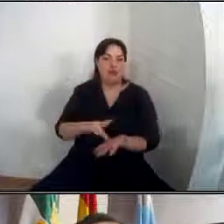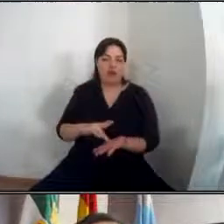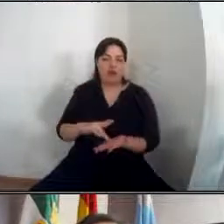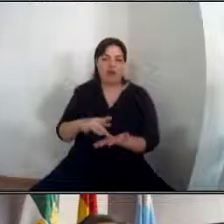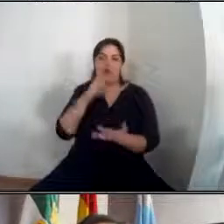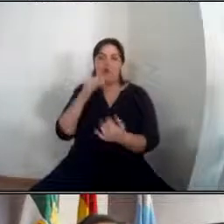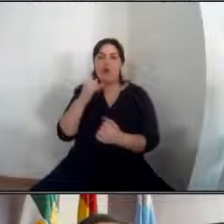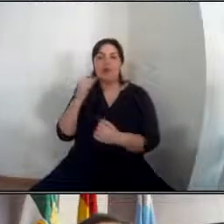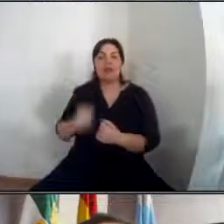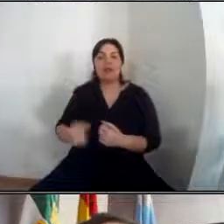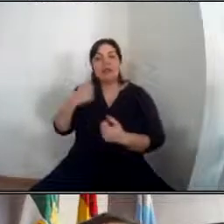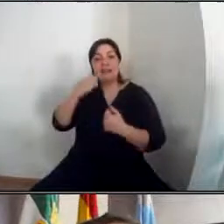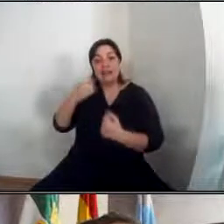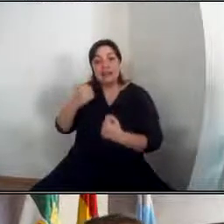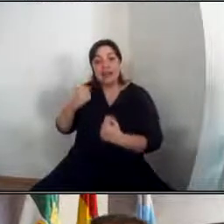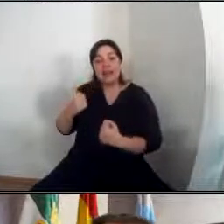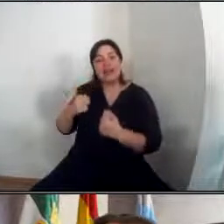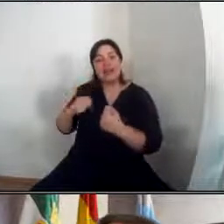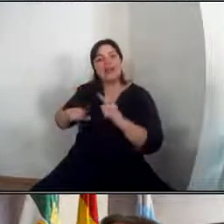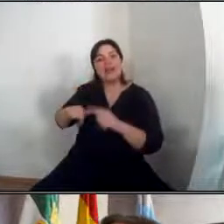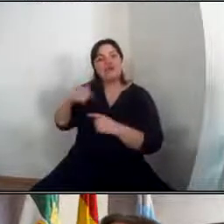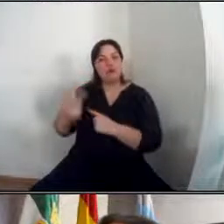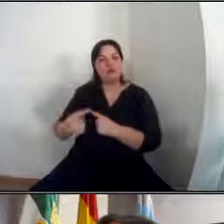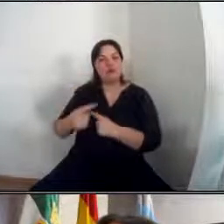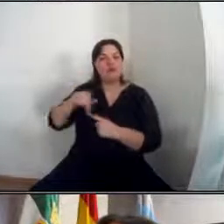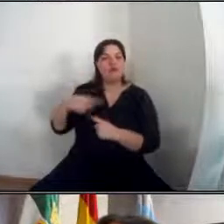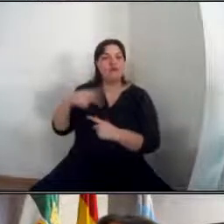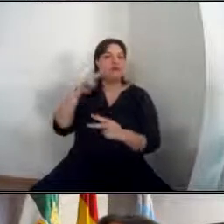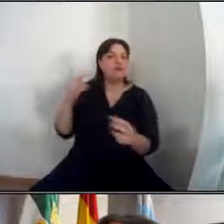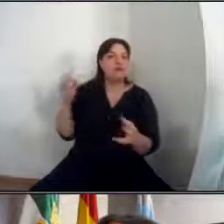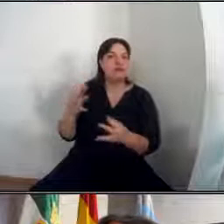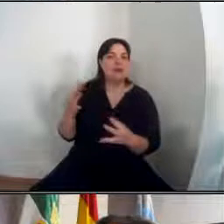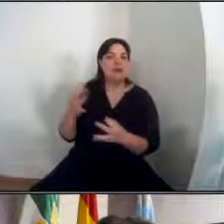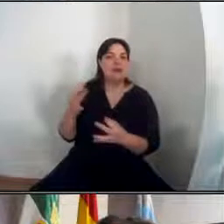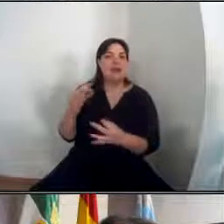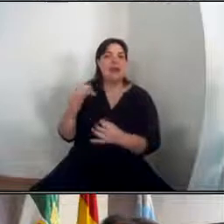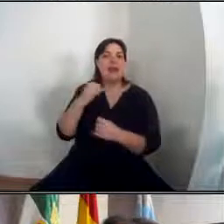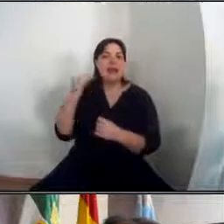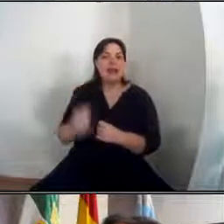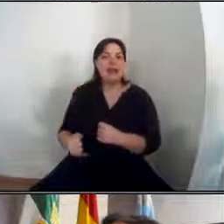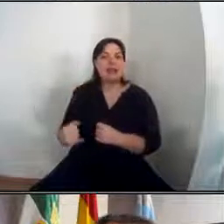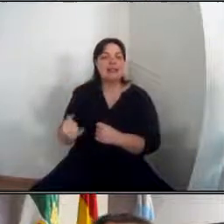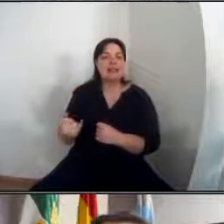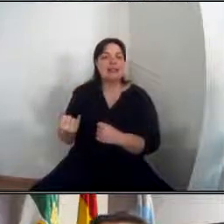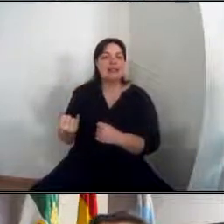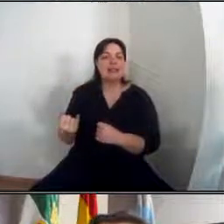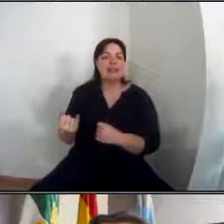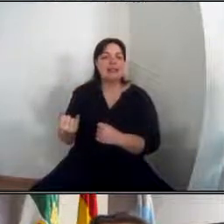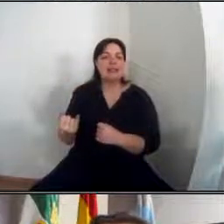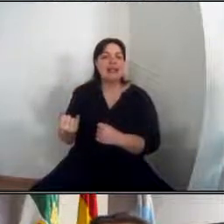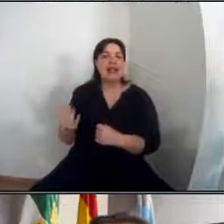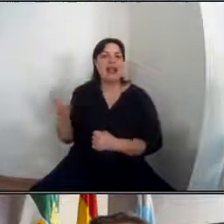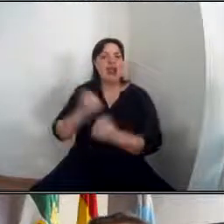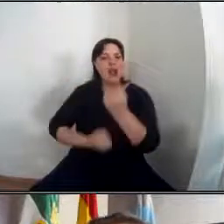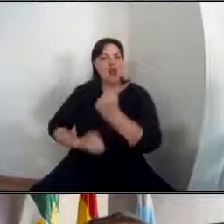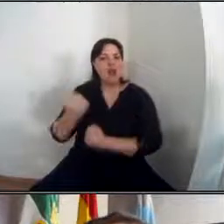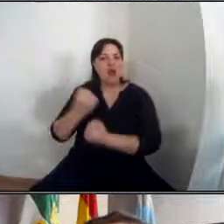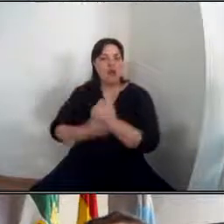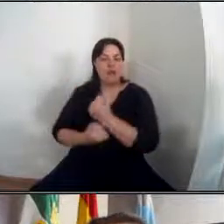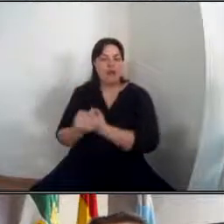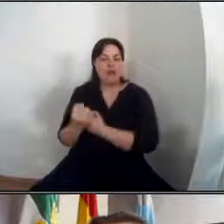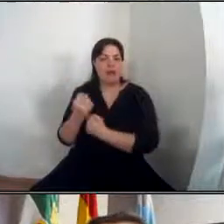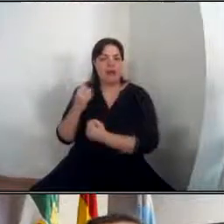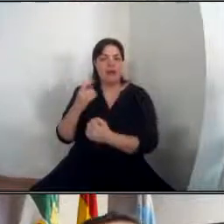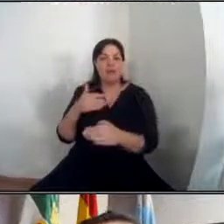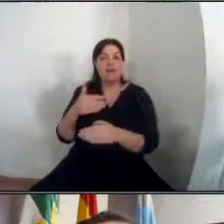sanitaria, pues nos vamos a enfrentar claramente a una crisis sanitaria, o sea, perdón, una crisis económica y también